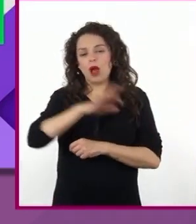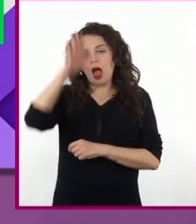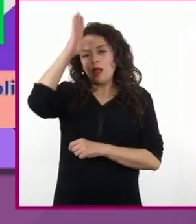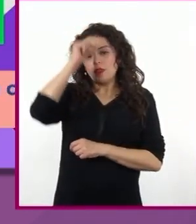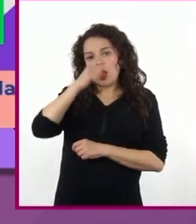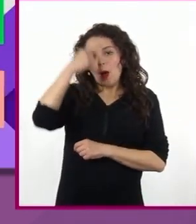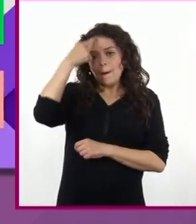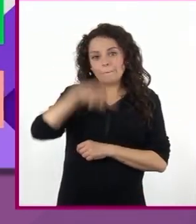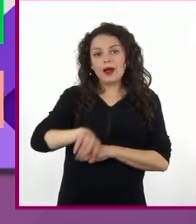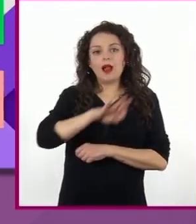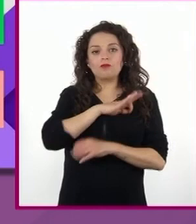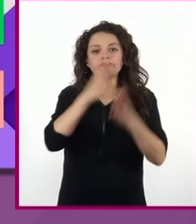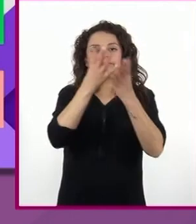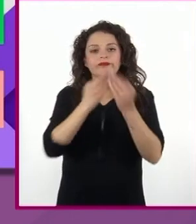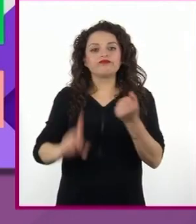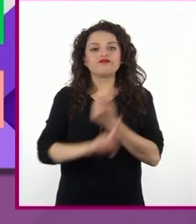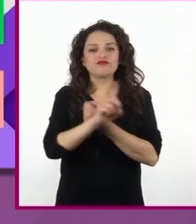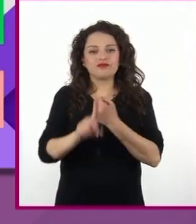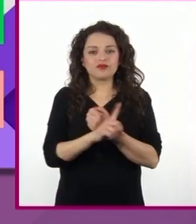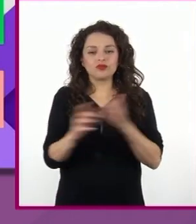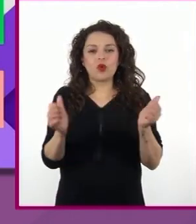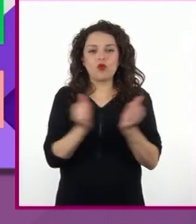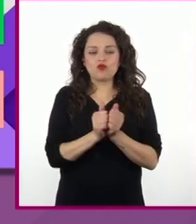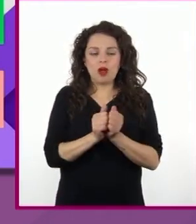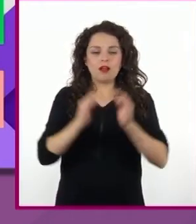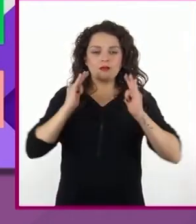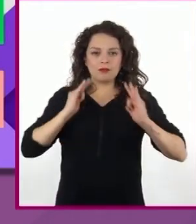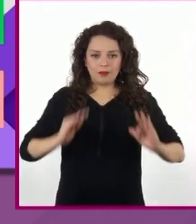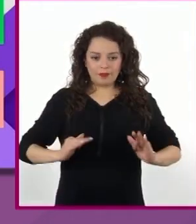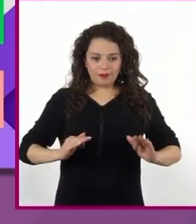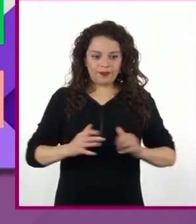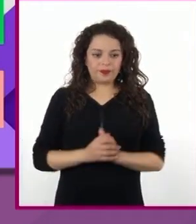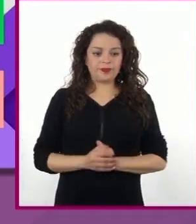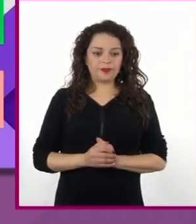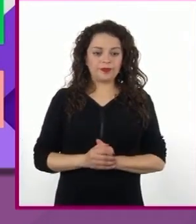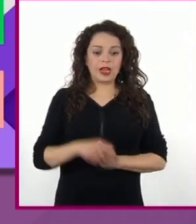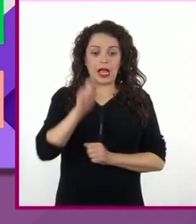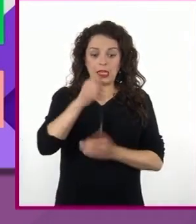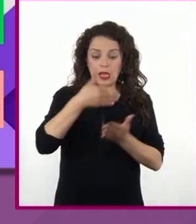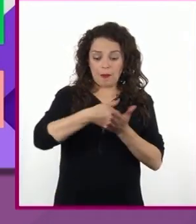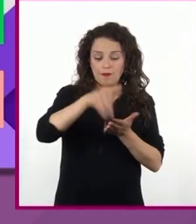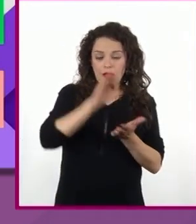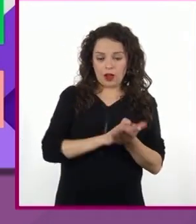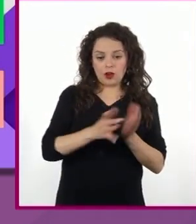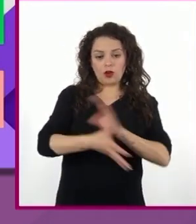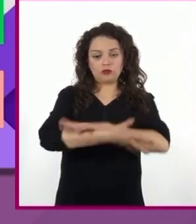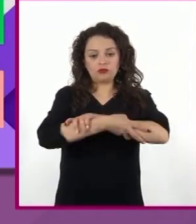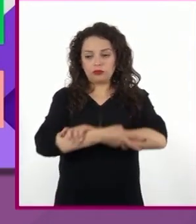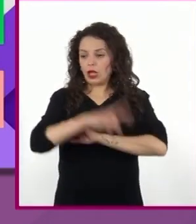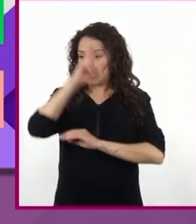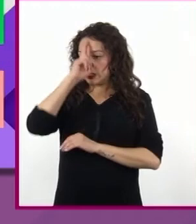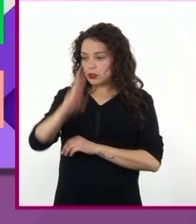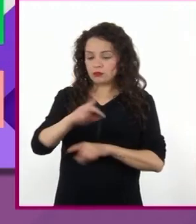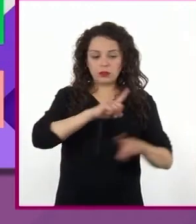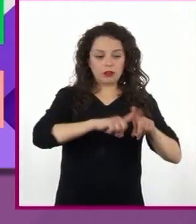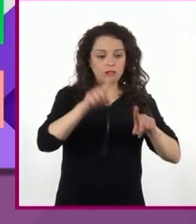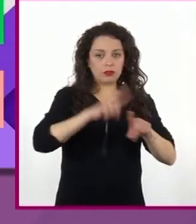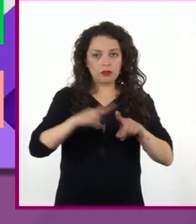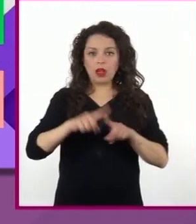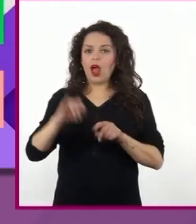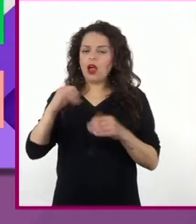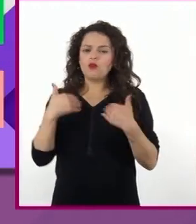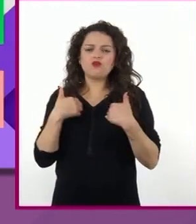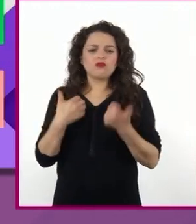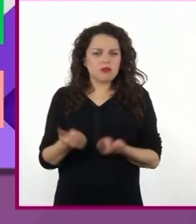pacífica. Basarse en valores como la solidaridad, el respeto a la diversidad y la empatía. A manera de